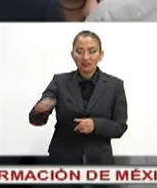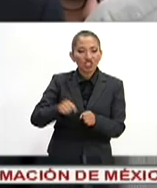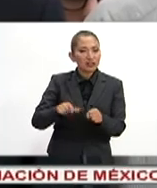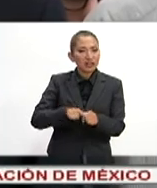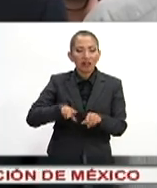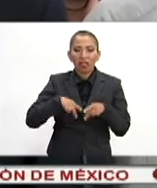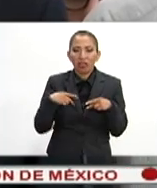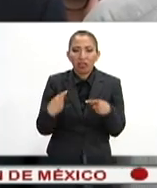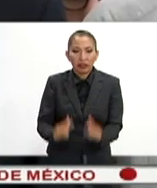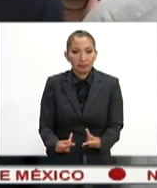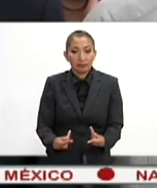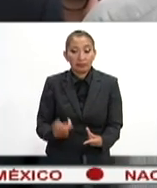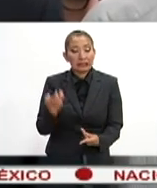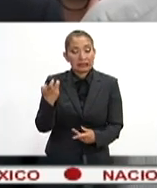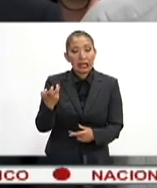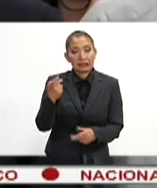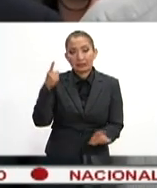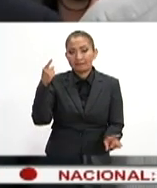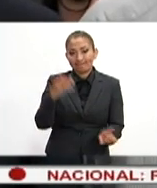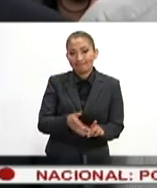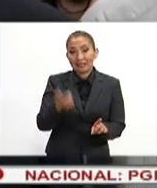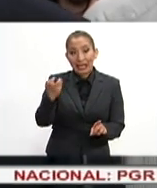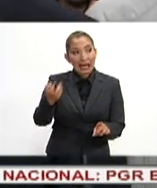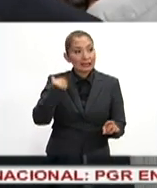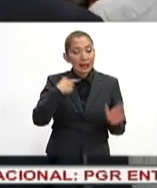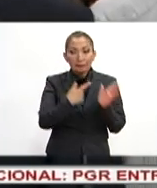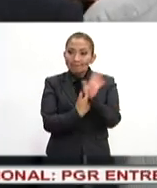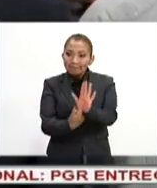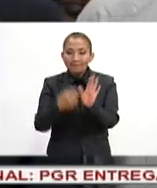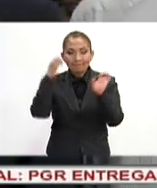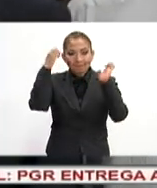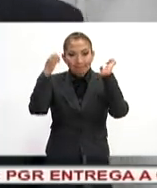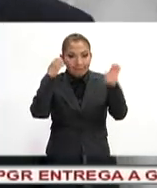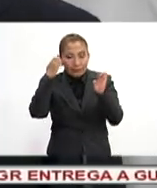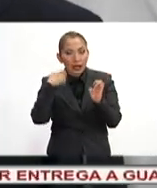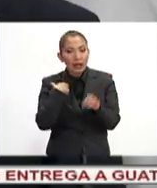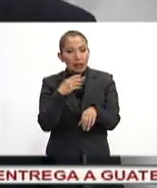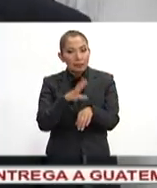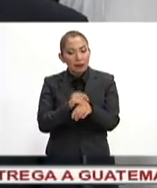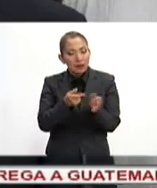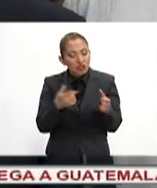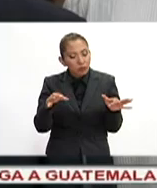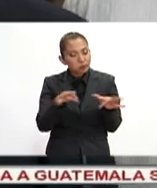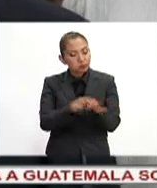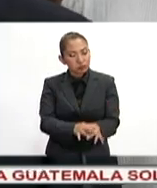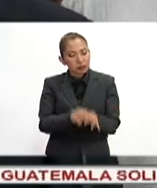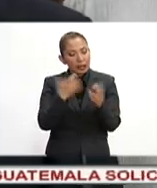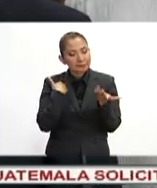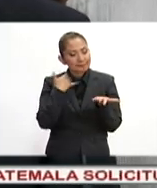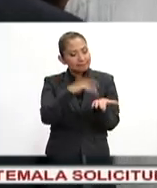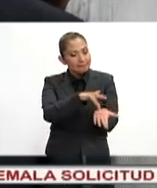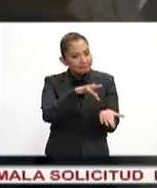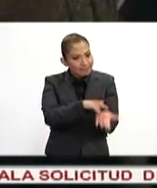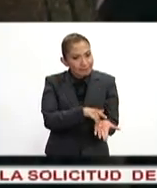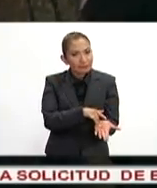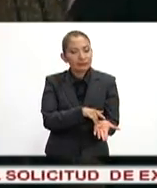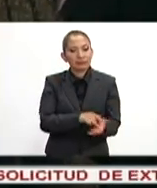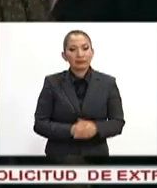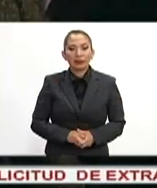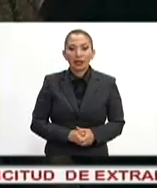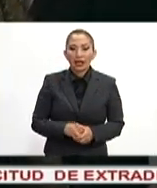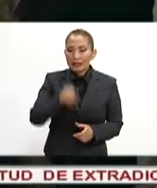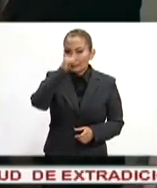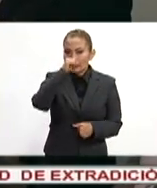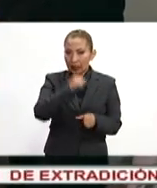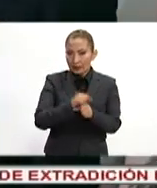sociedad. Ese es el objetivo que logra esta exposición al permitir un vínculo de solidaridad.